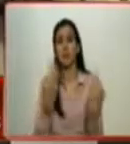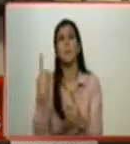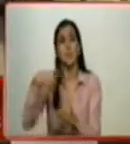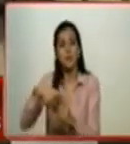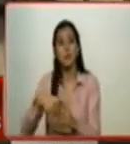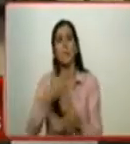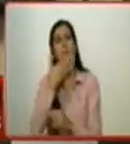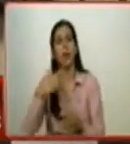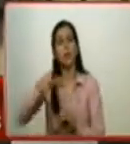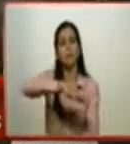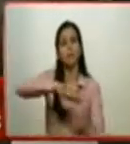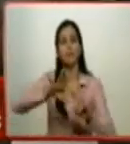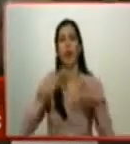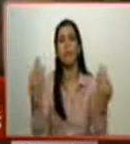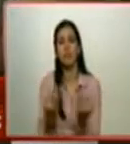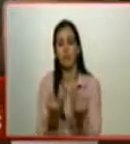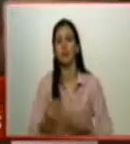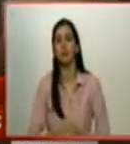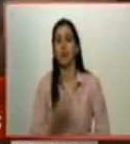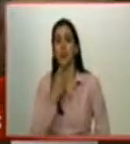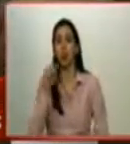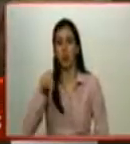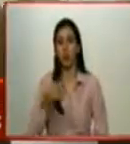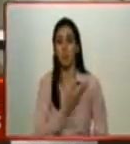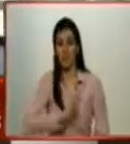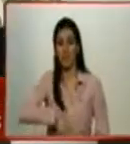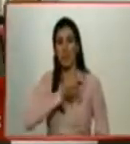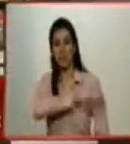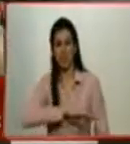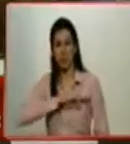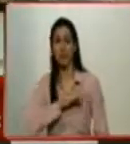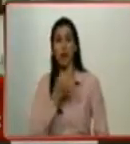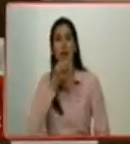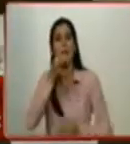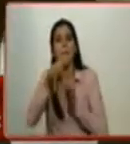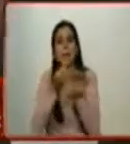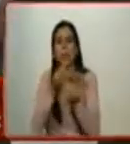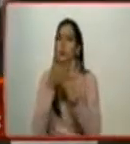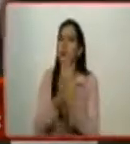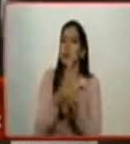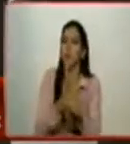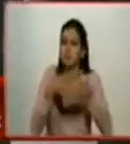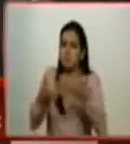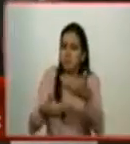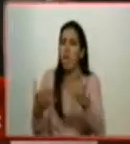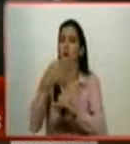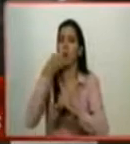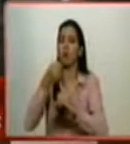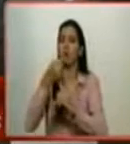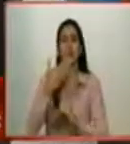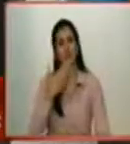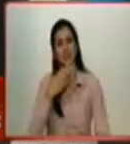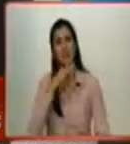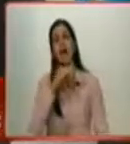vivienda, algo que fue reseñado por el presidente de esta misión, el general Quevedo, quien habló precisamente de los avances que se han logrado